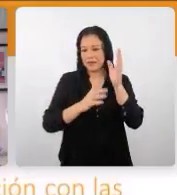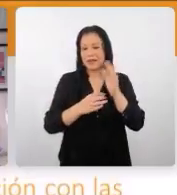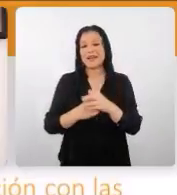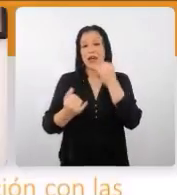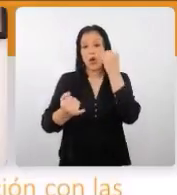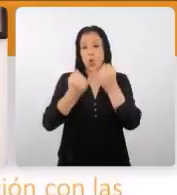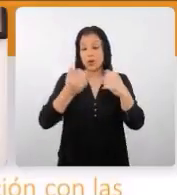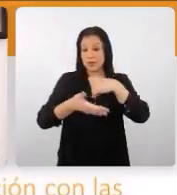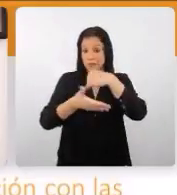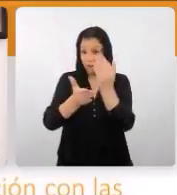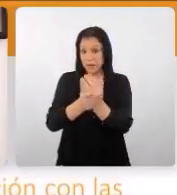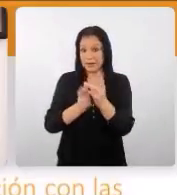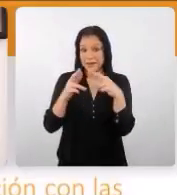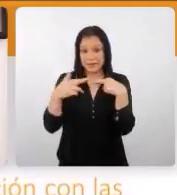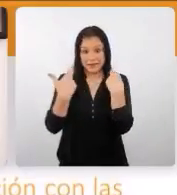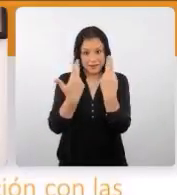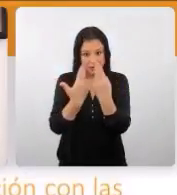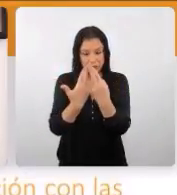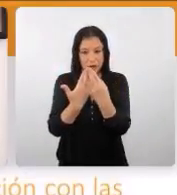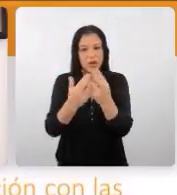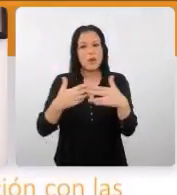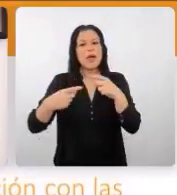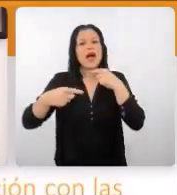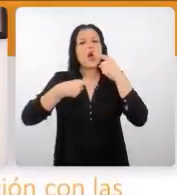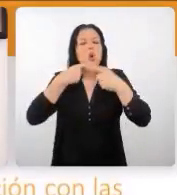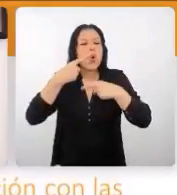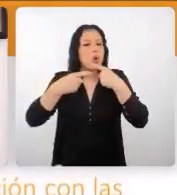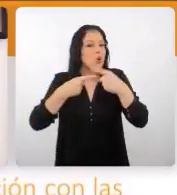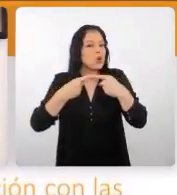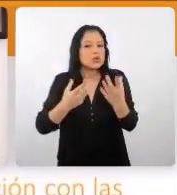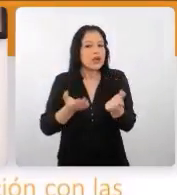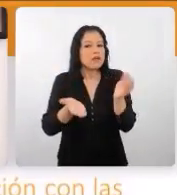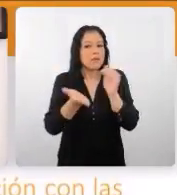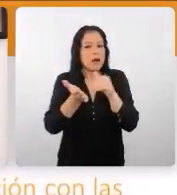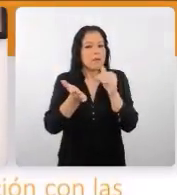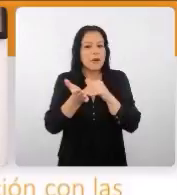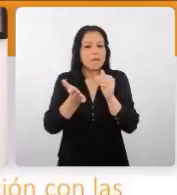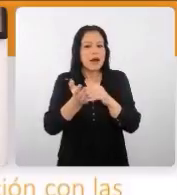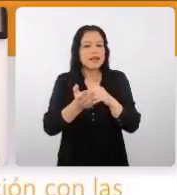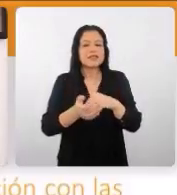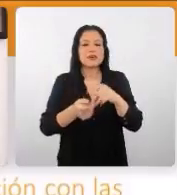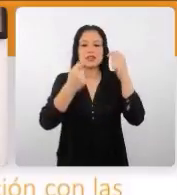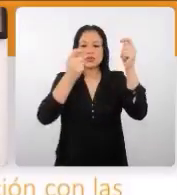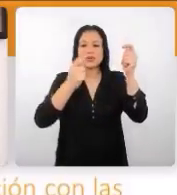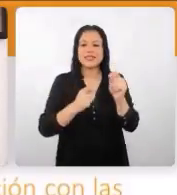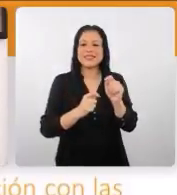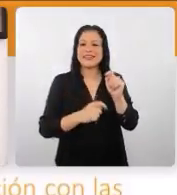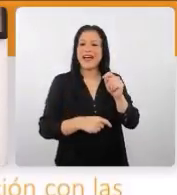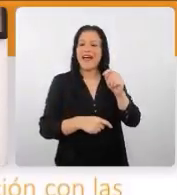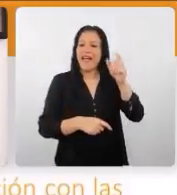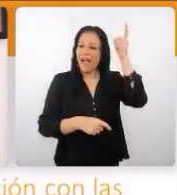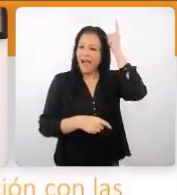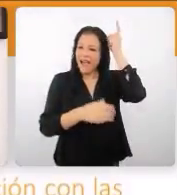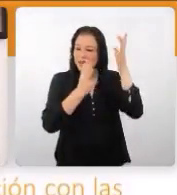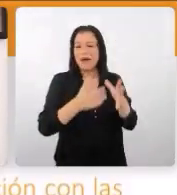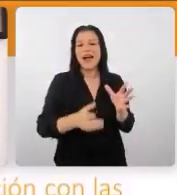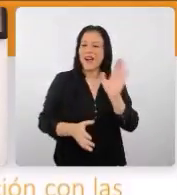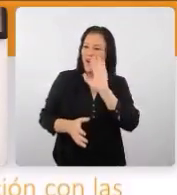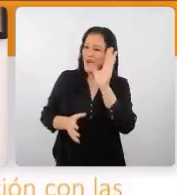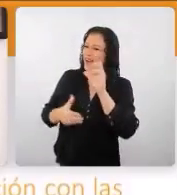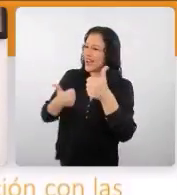última parte de la reunión y nos pueda contar un poco más sobre el turista alemán. Hola, Marisabel, ¿cómo estás? ¿Qué tal?